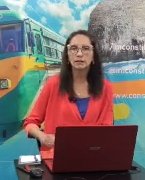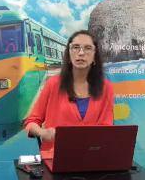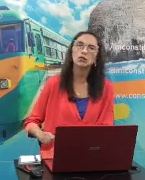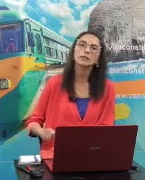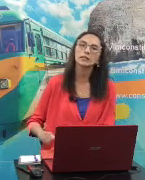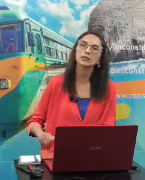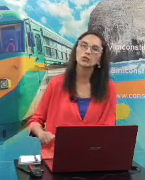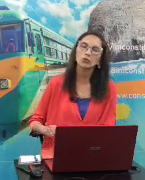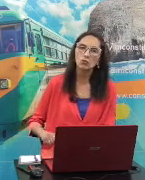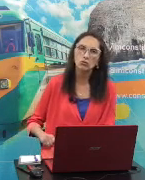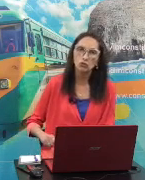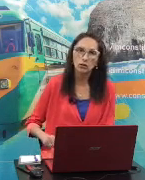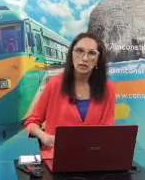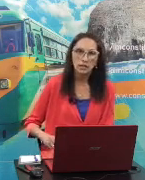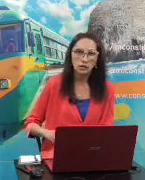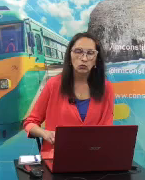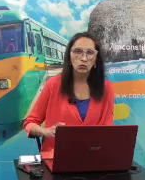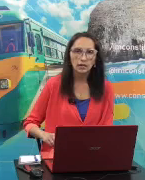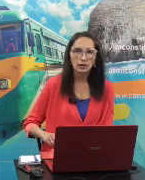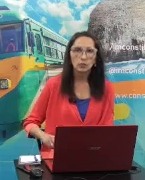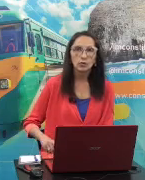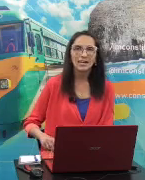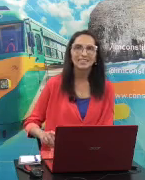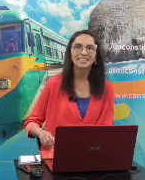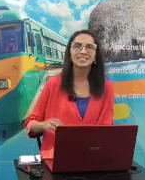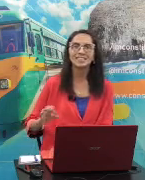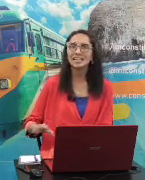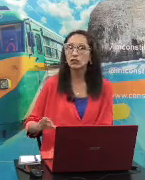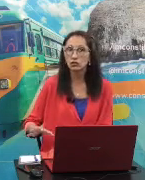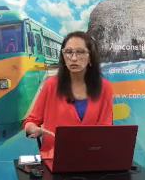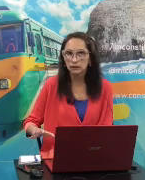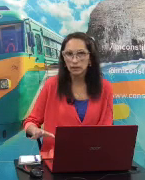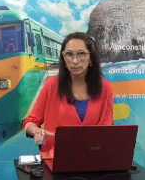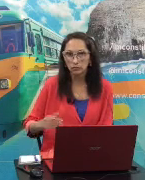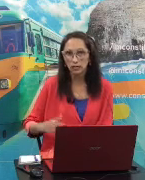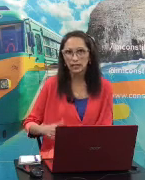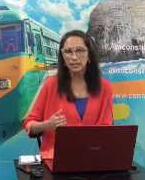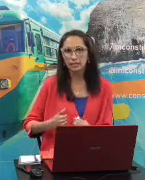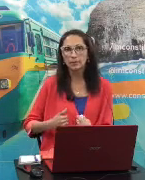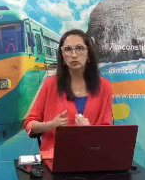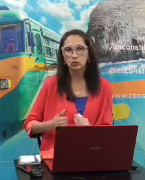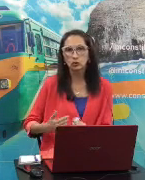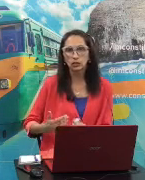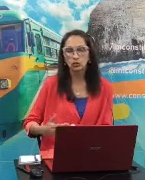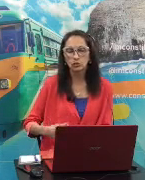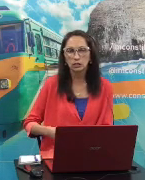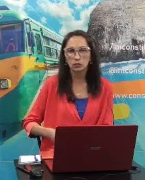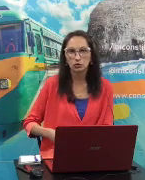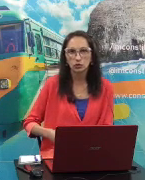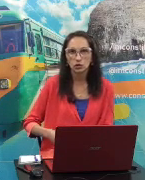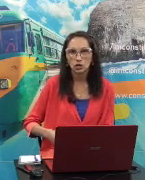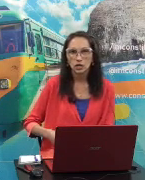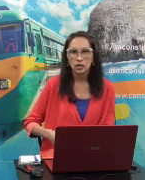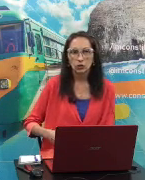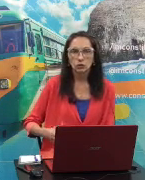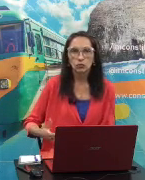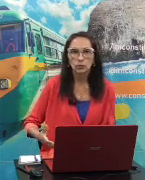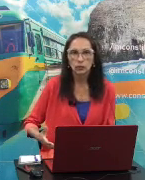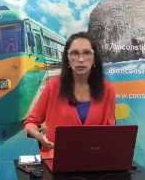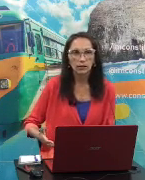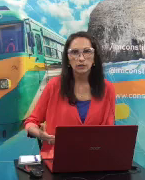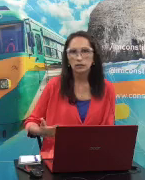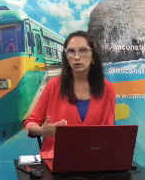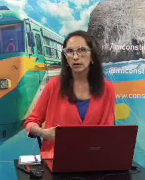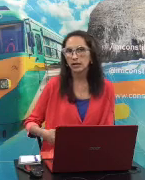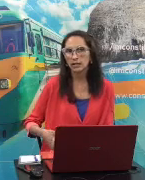epidemiólogos están recomendando incluso inocular una tercera dosis a las personas que ya tenemos segundas dosis en nuestro